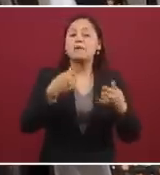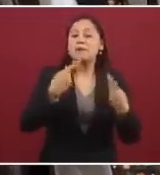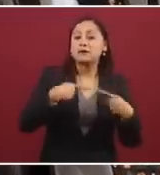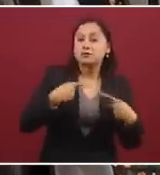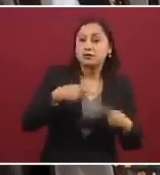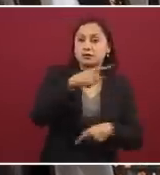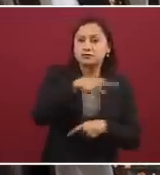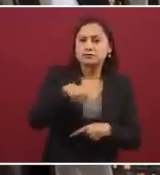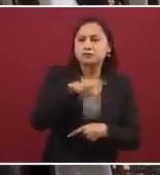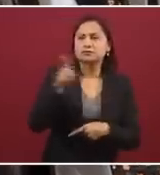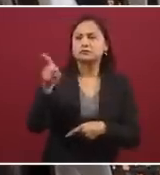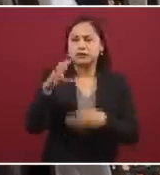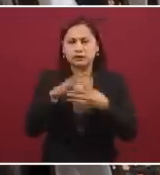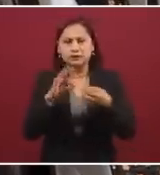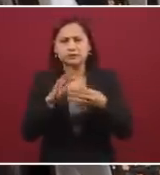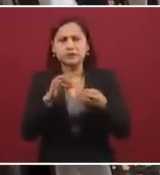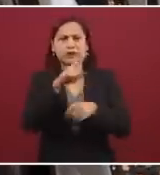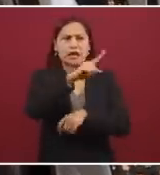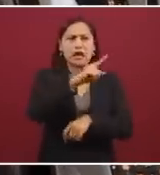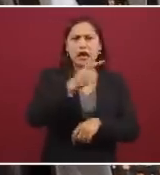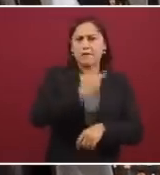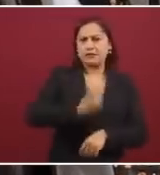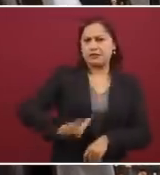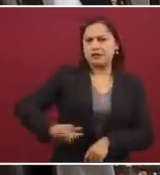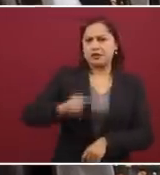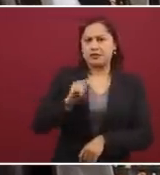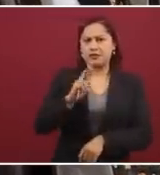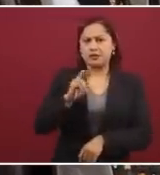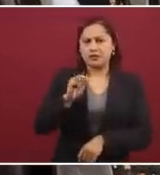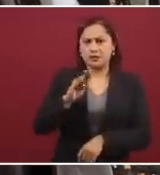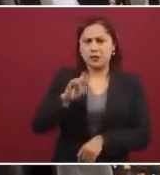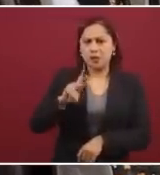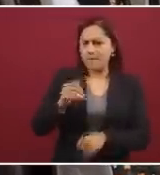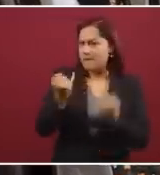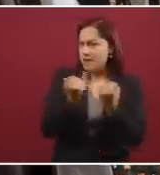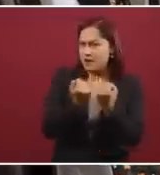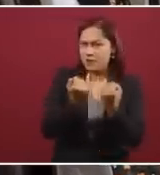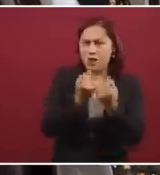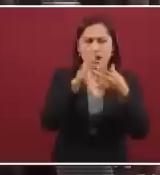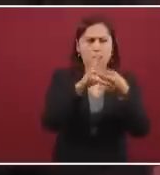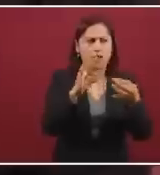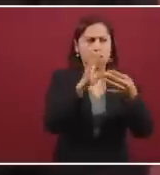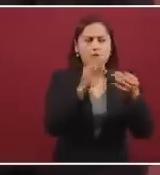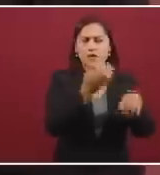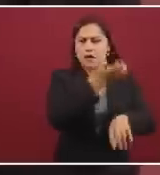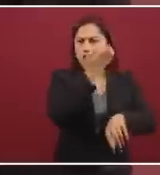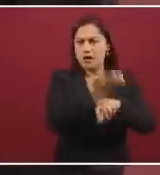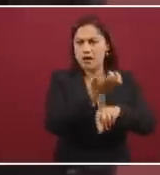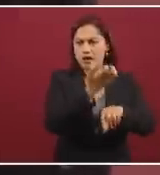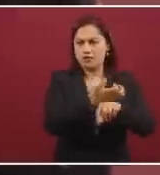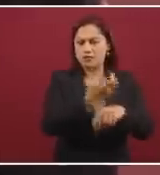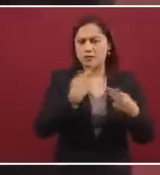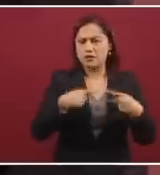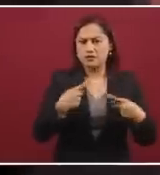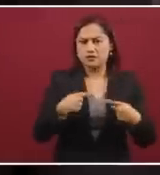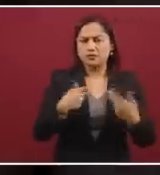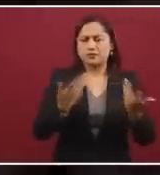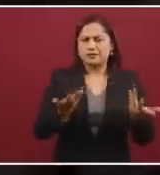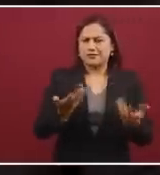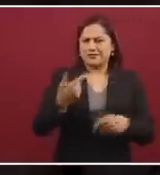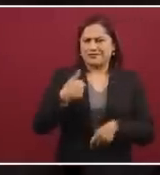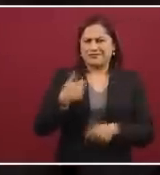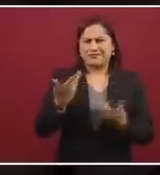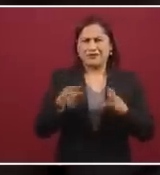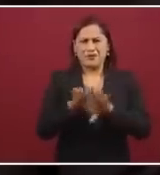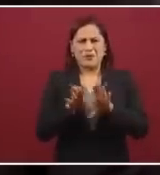en medio de estas negociaciones está corriendo el plazo a que está jugando el presidente d bueno en